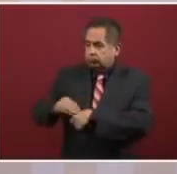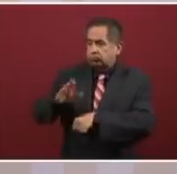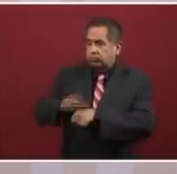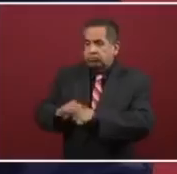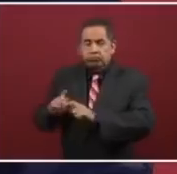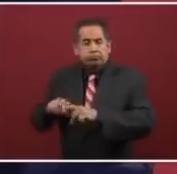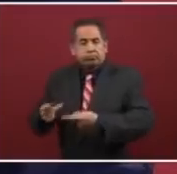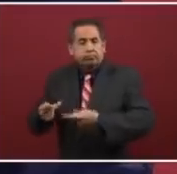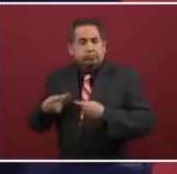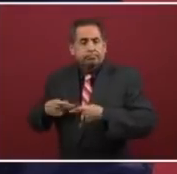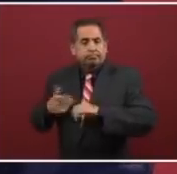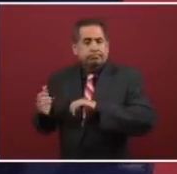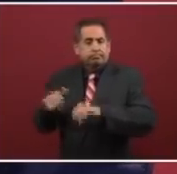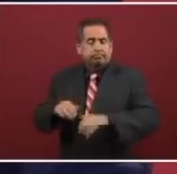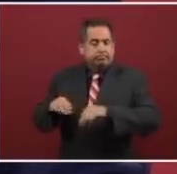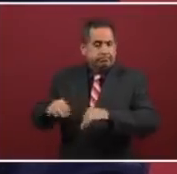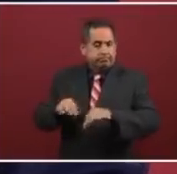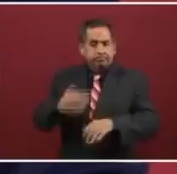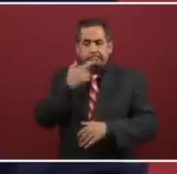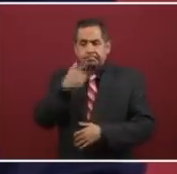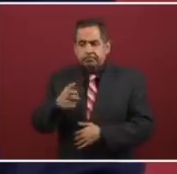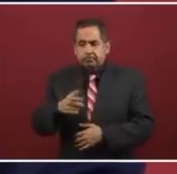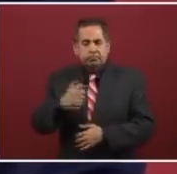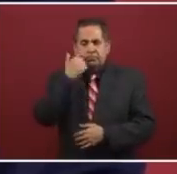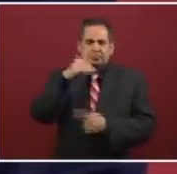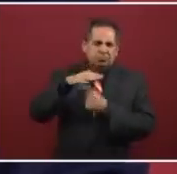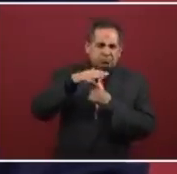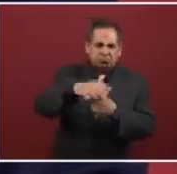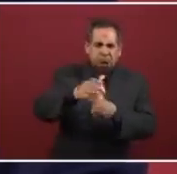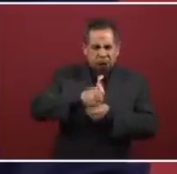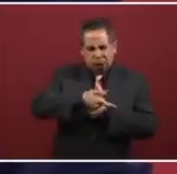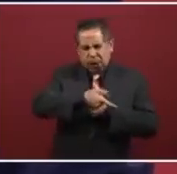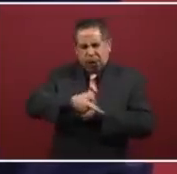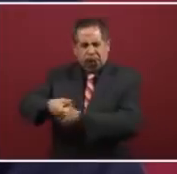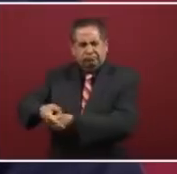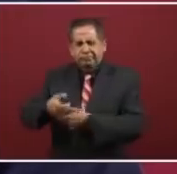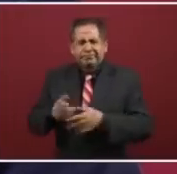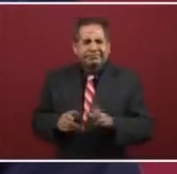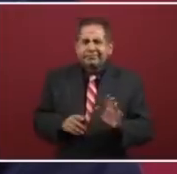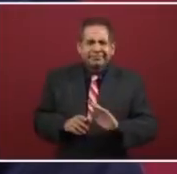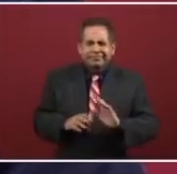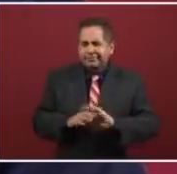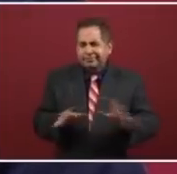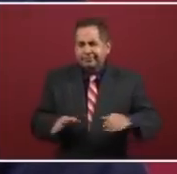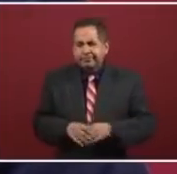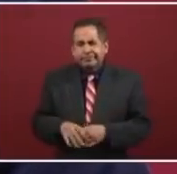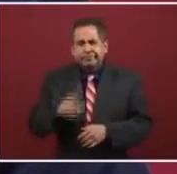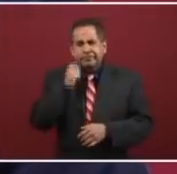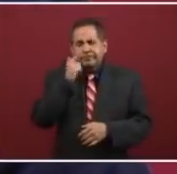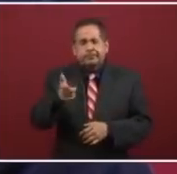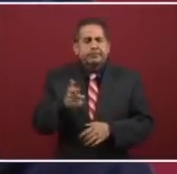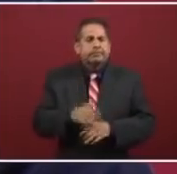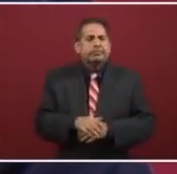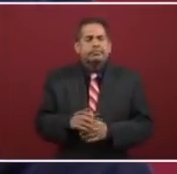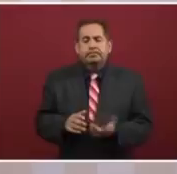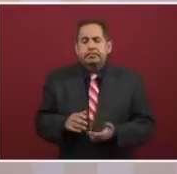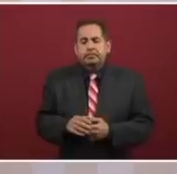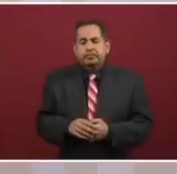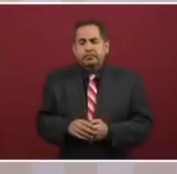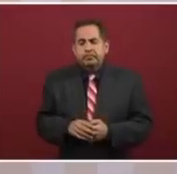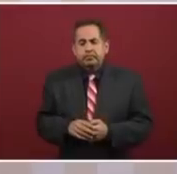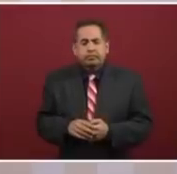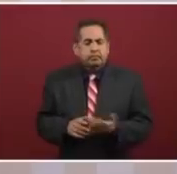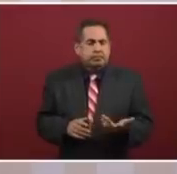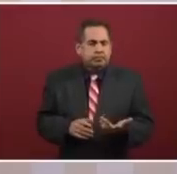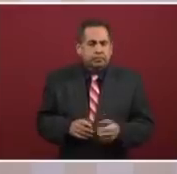empleos. No queremos helicópteros artillados, no queremos